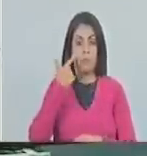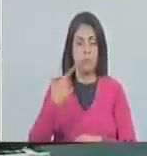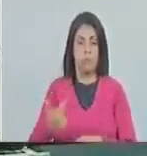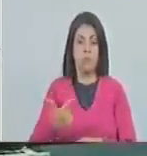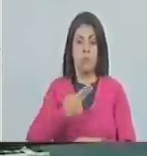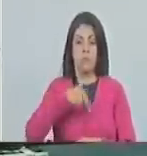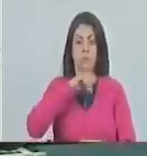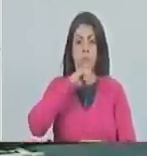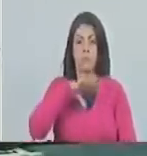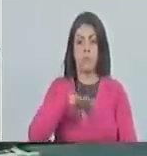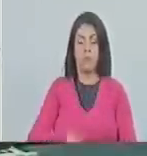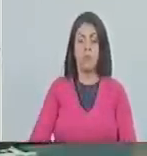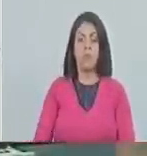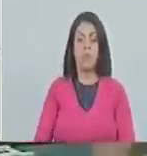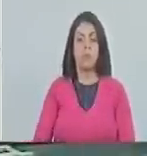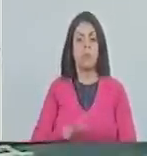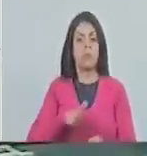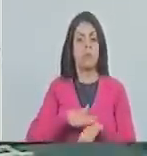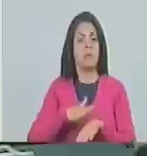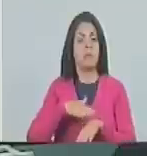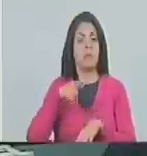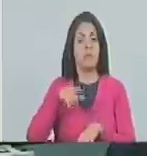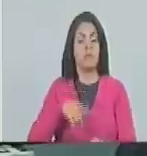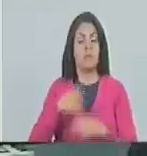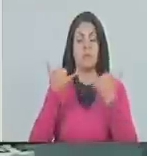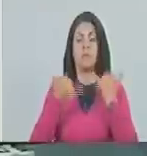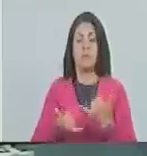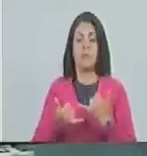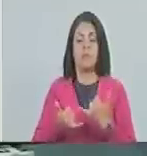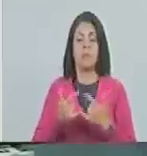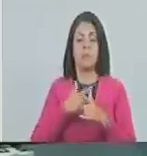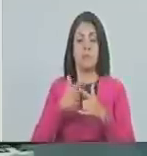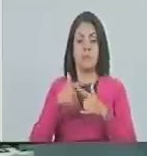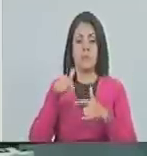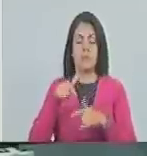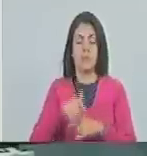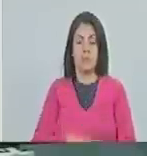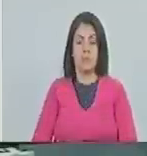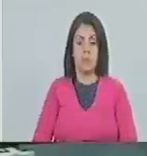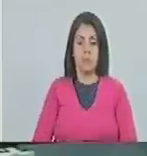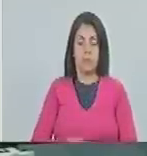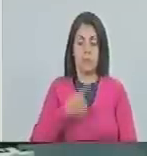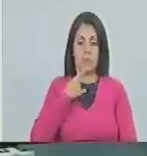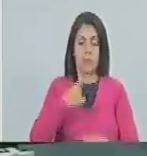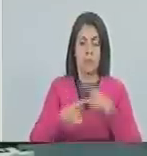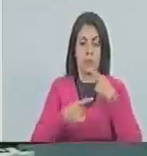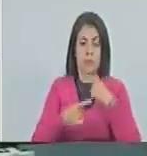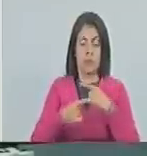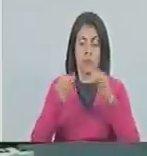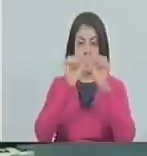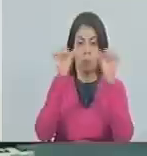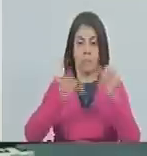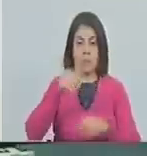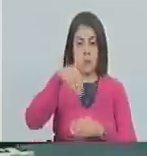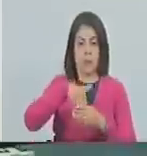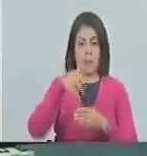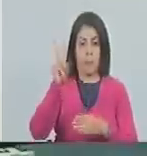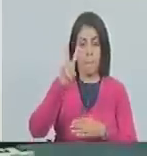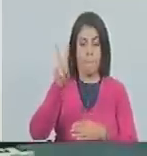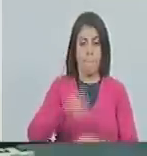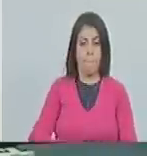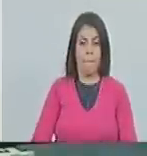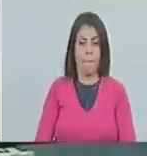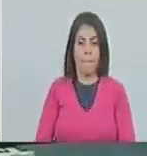pinzas de nuestra historia lo que está pasando. Ahora, eso se expresó en el sistema electoral